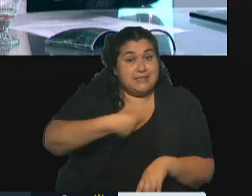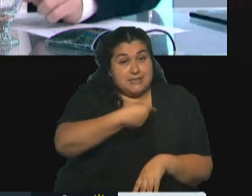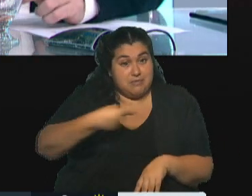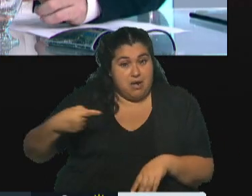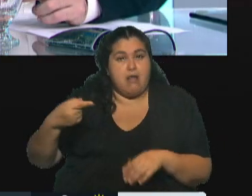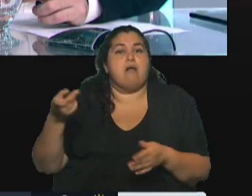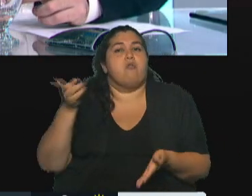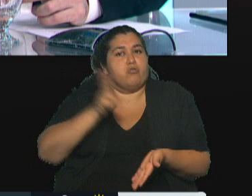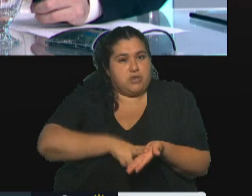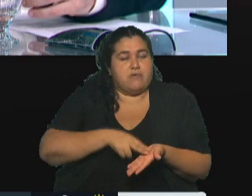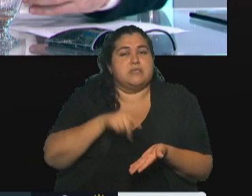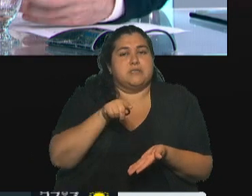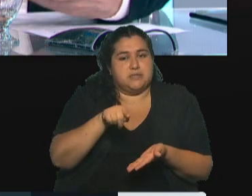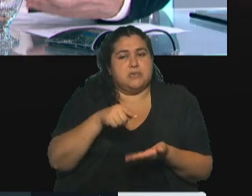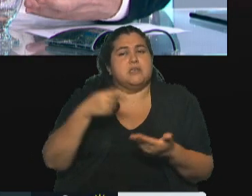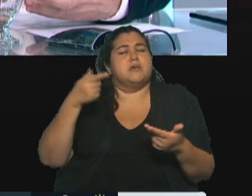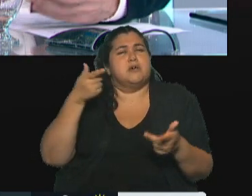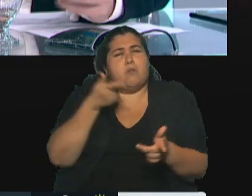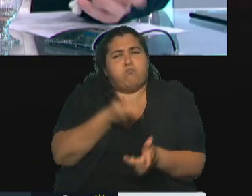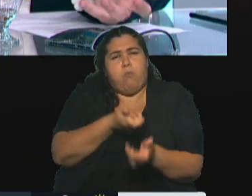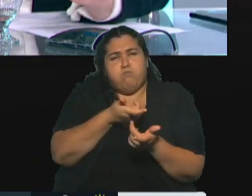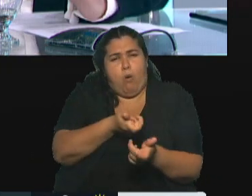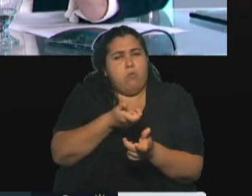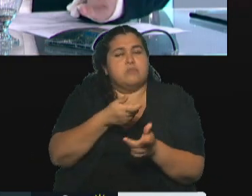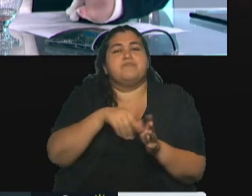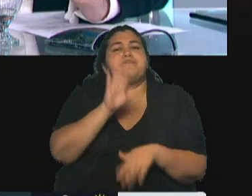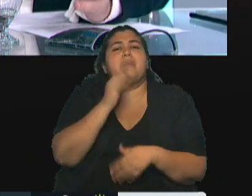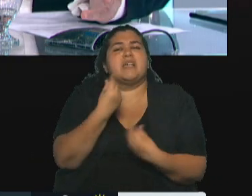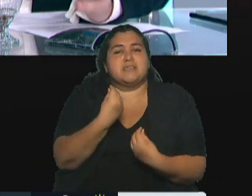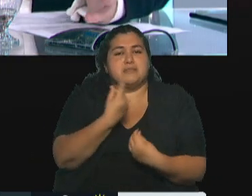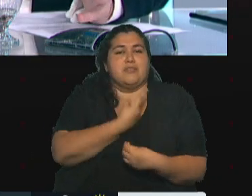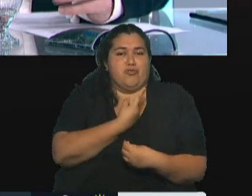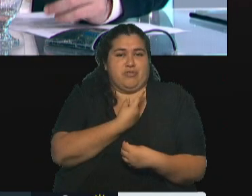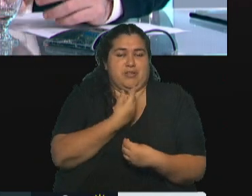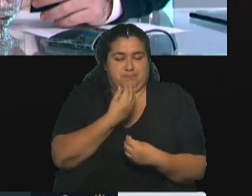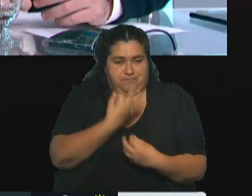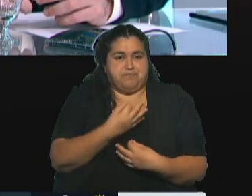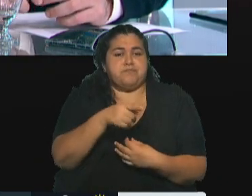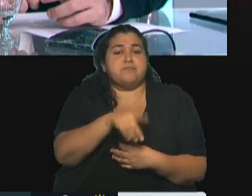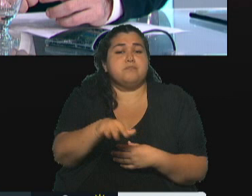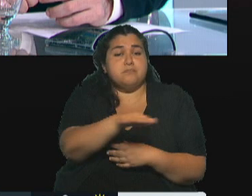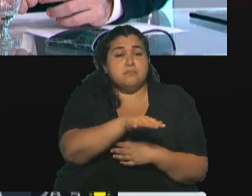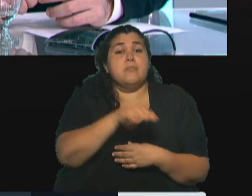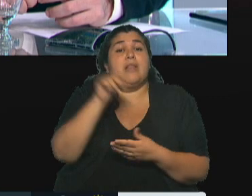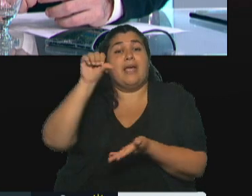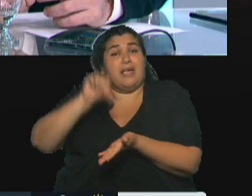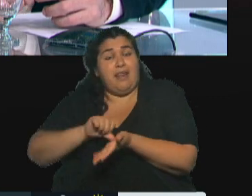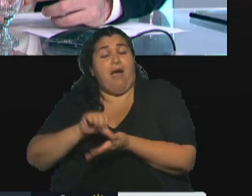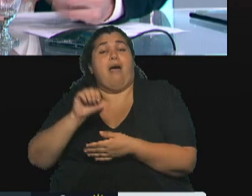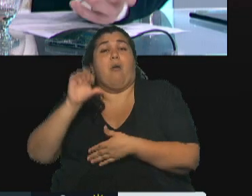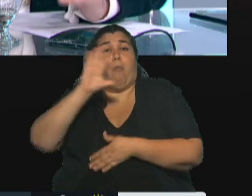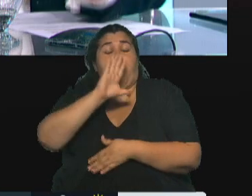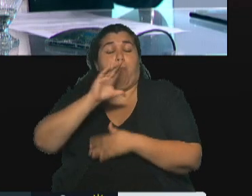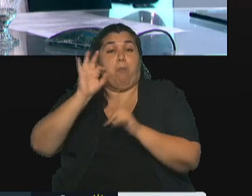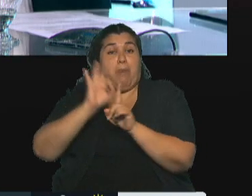otra intensificación u otra extensión del conflicto a partir de lo que fue un intercambio entre Irán y Pakistán a